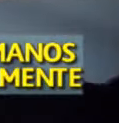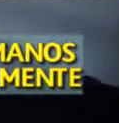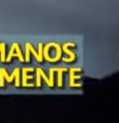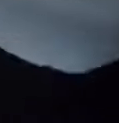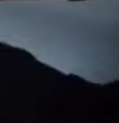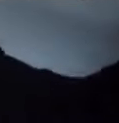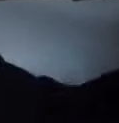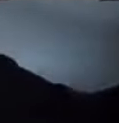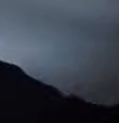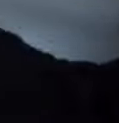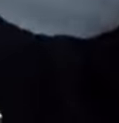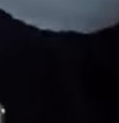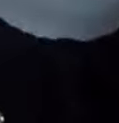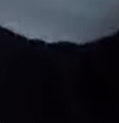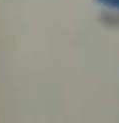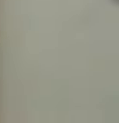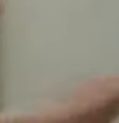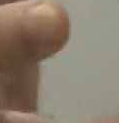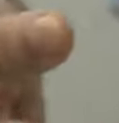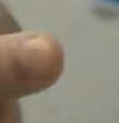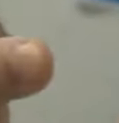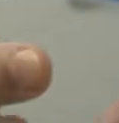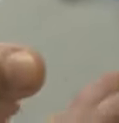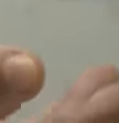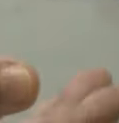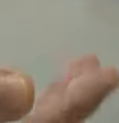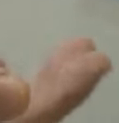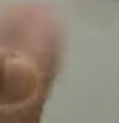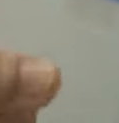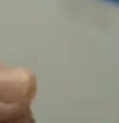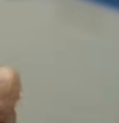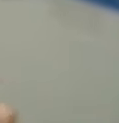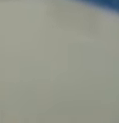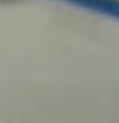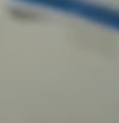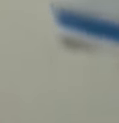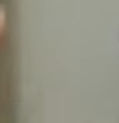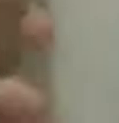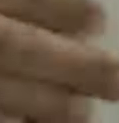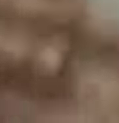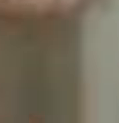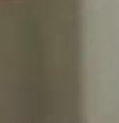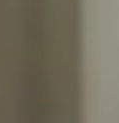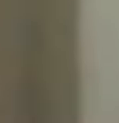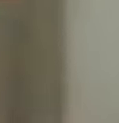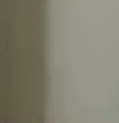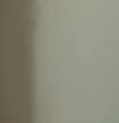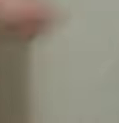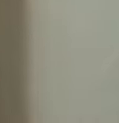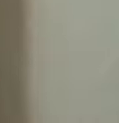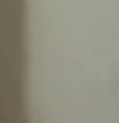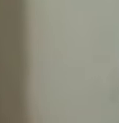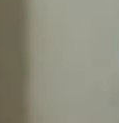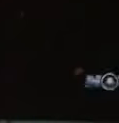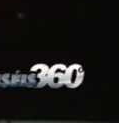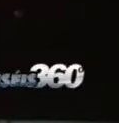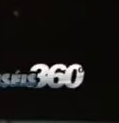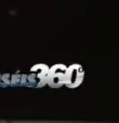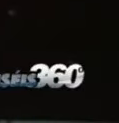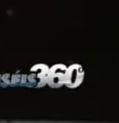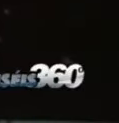menos 20 segundos o utilizando un desinfectante para manos a base de alcohol que contenga al menos 60% de